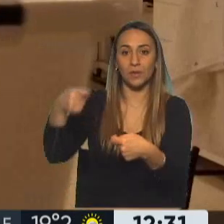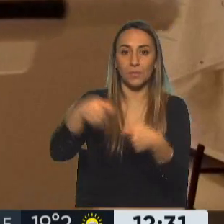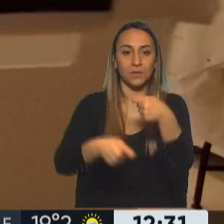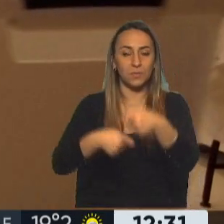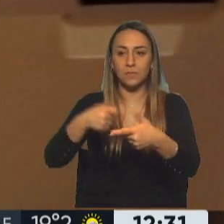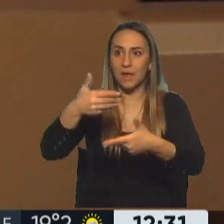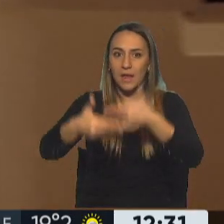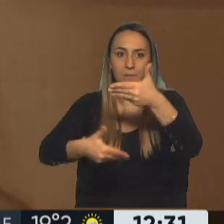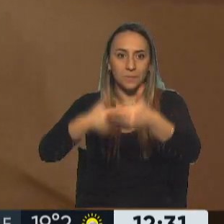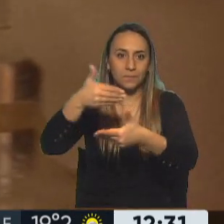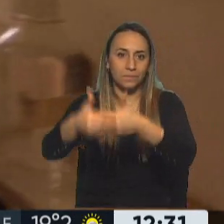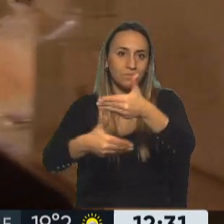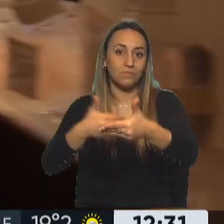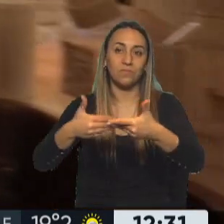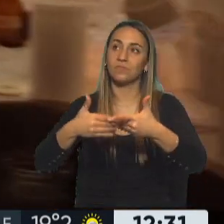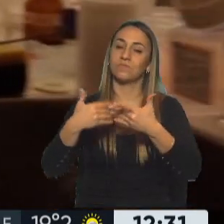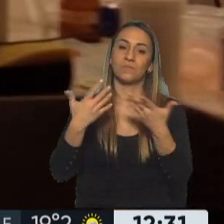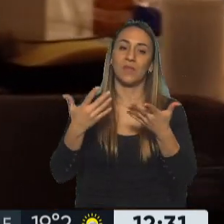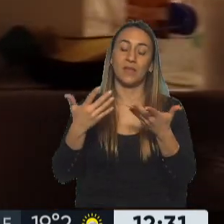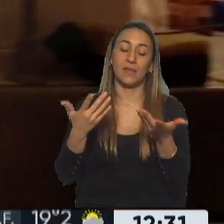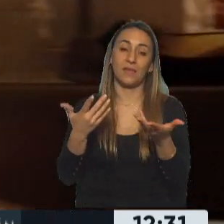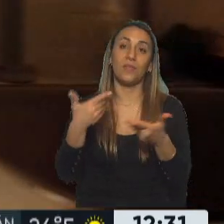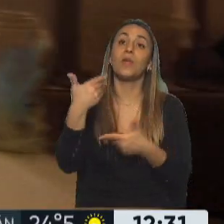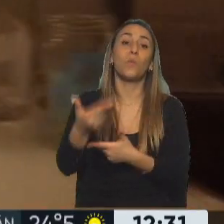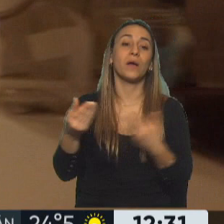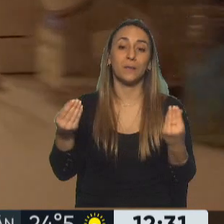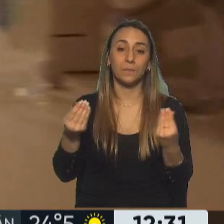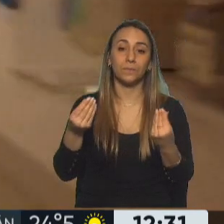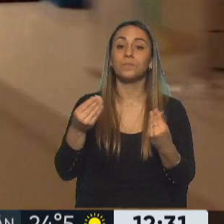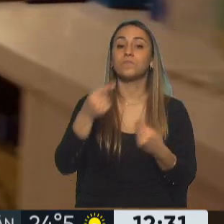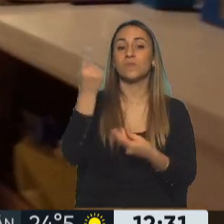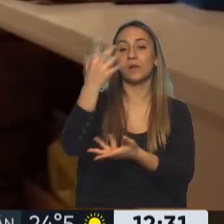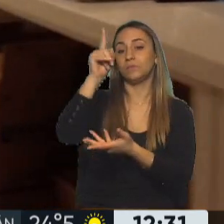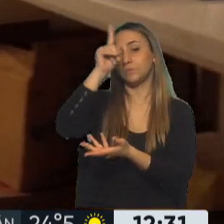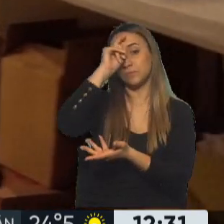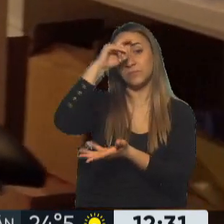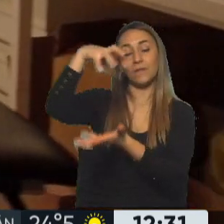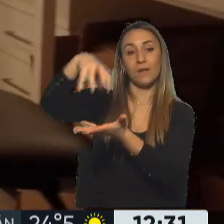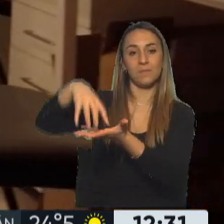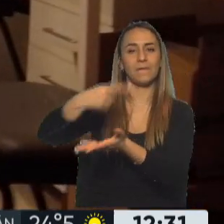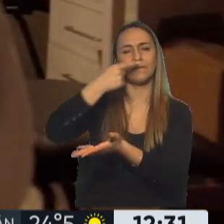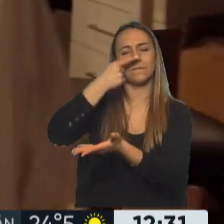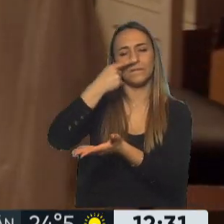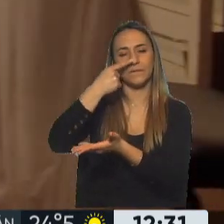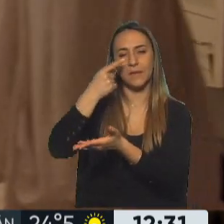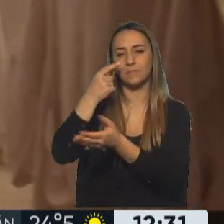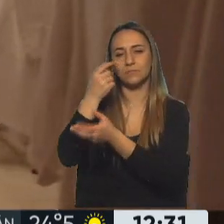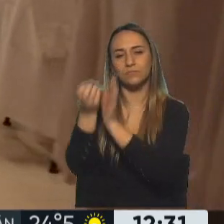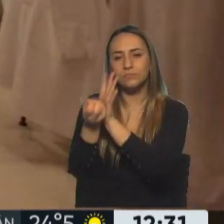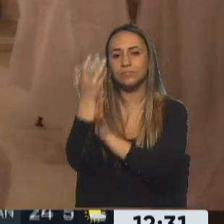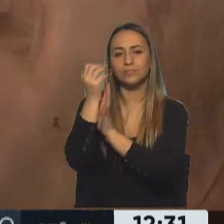hacia más aplicación. Para después trasladarlo a una farmacéutica que esté interesada en diseñar una droga para el blanco que encontramos, por